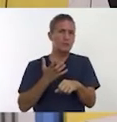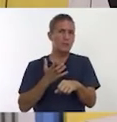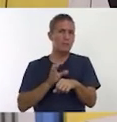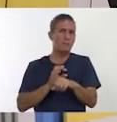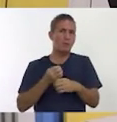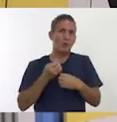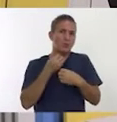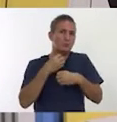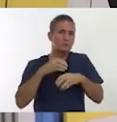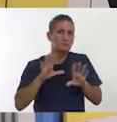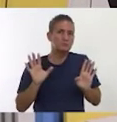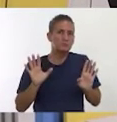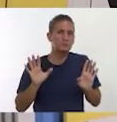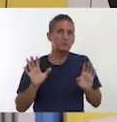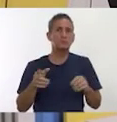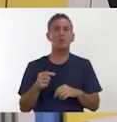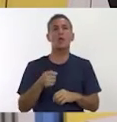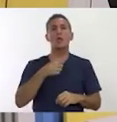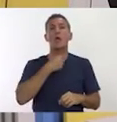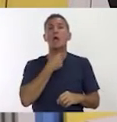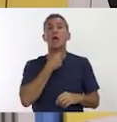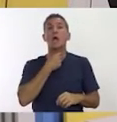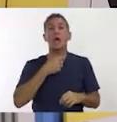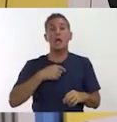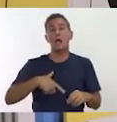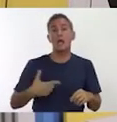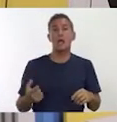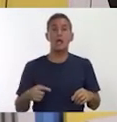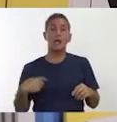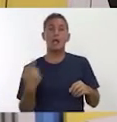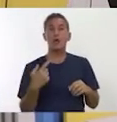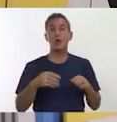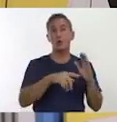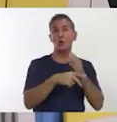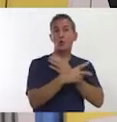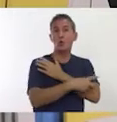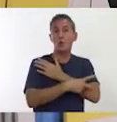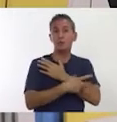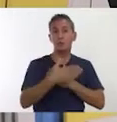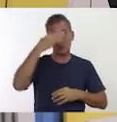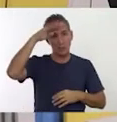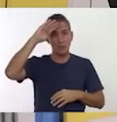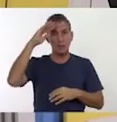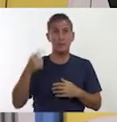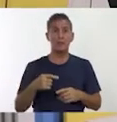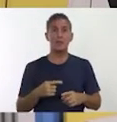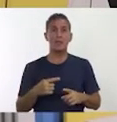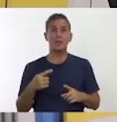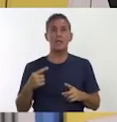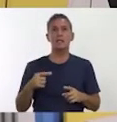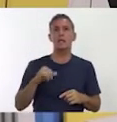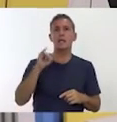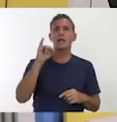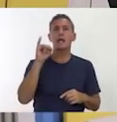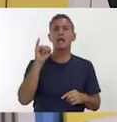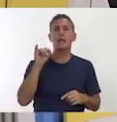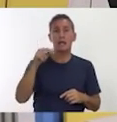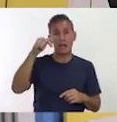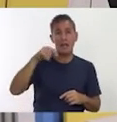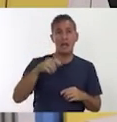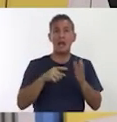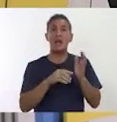un tiempo determinado. En nuestro país, por ejemplo, la corriente que tenemos en nuestras casas, la frecuencia es